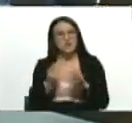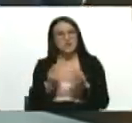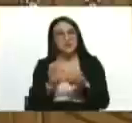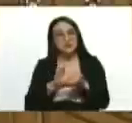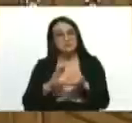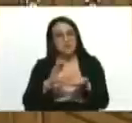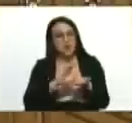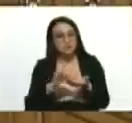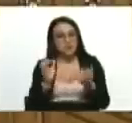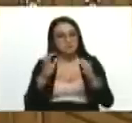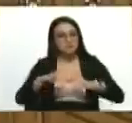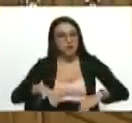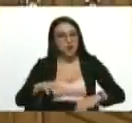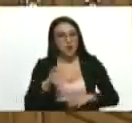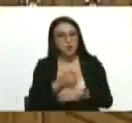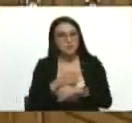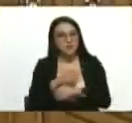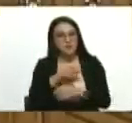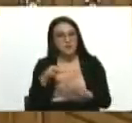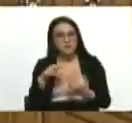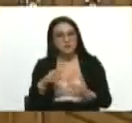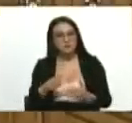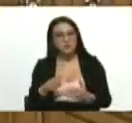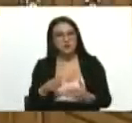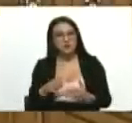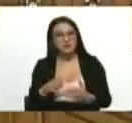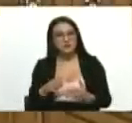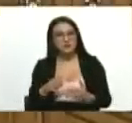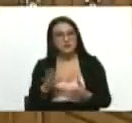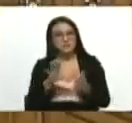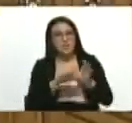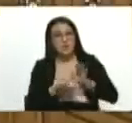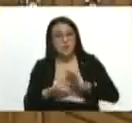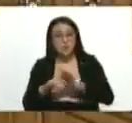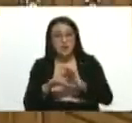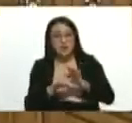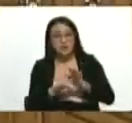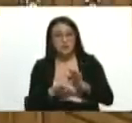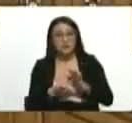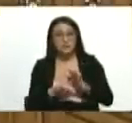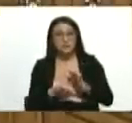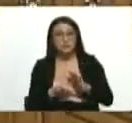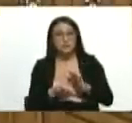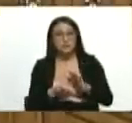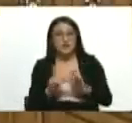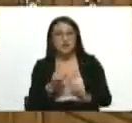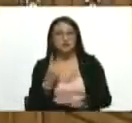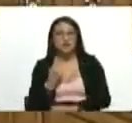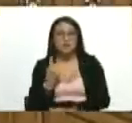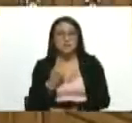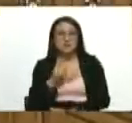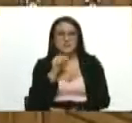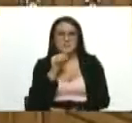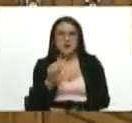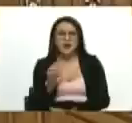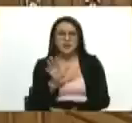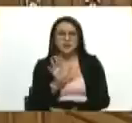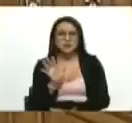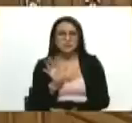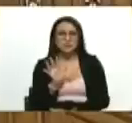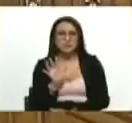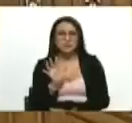dieron para derrocar al gobierno revolucionario y a la revolución, se los robaron, se los cogieron. No solamente son malos